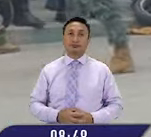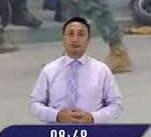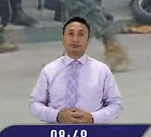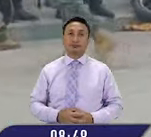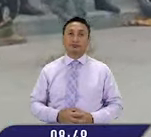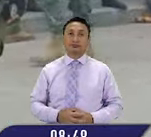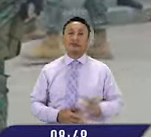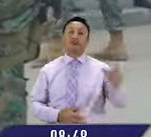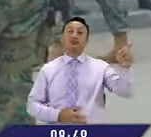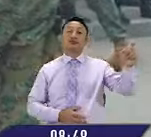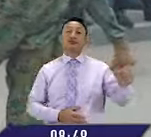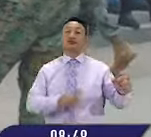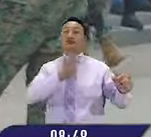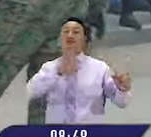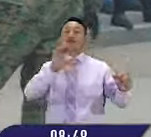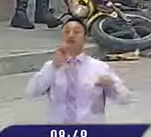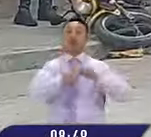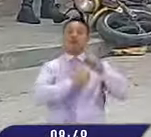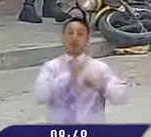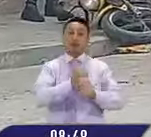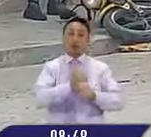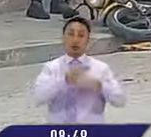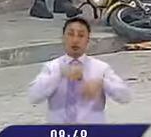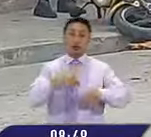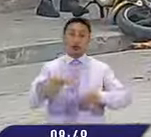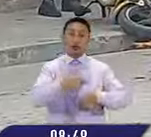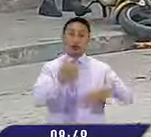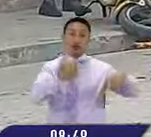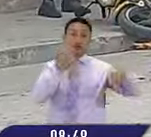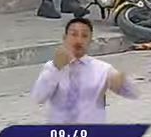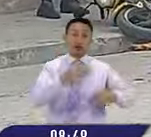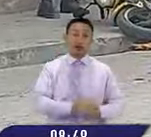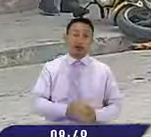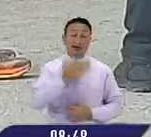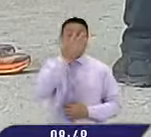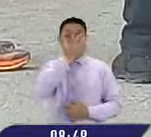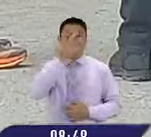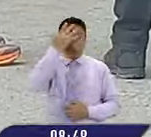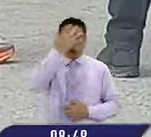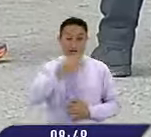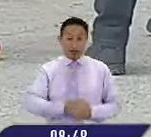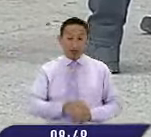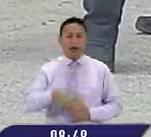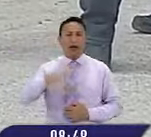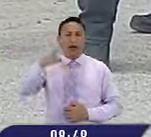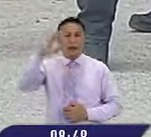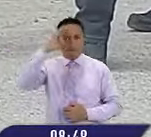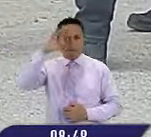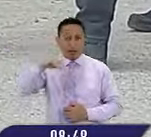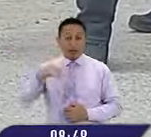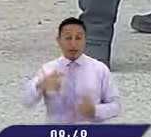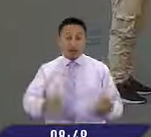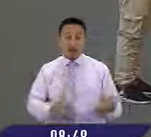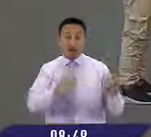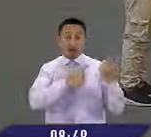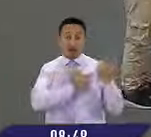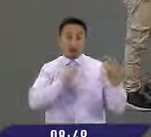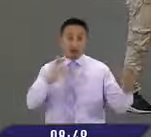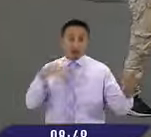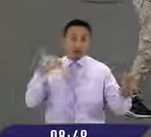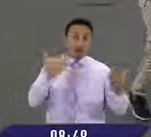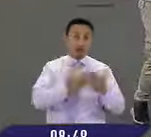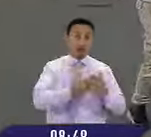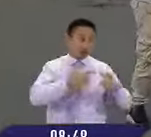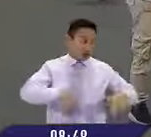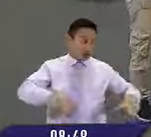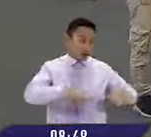Un ciudadano de 40 años de edad fue víctima de sicariato en la ciudad de Esmeraldas. La Policía Nacional y las Fuerzas Armadas acudieron hasta